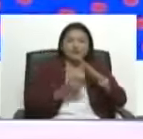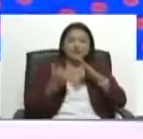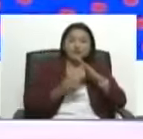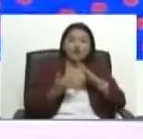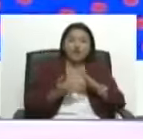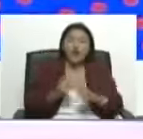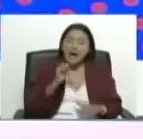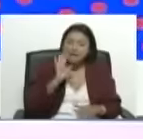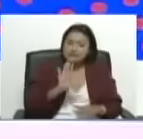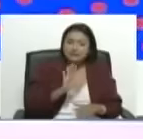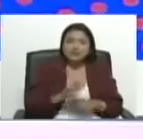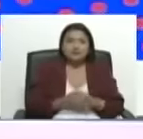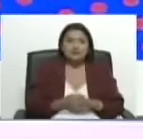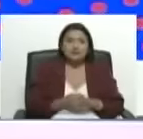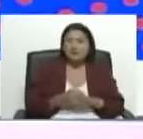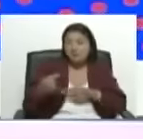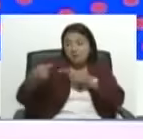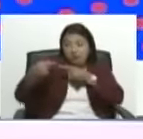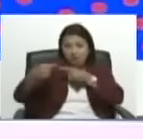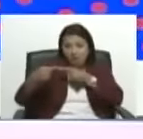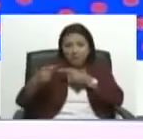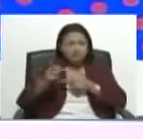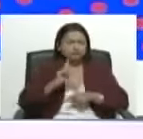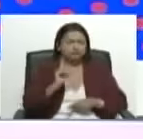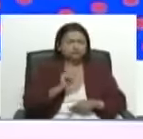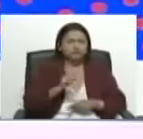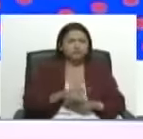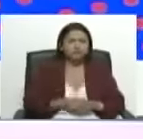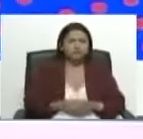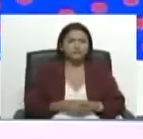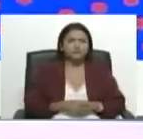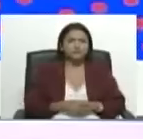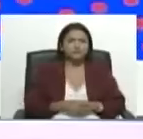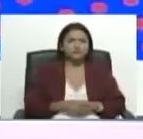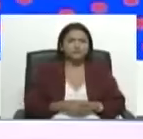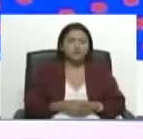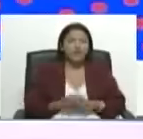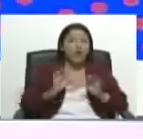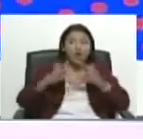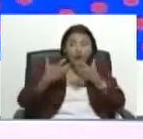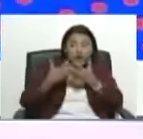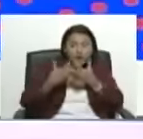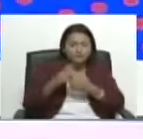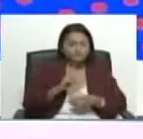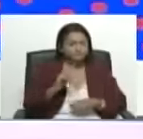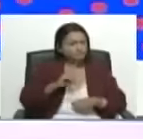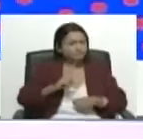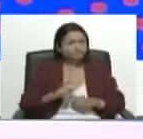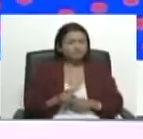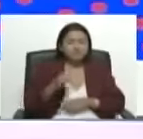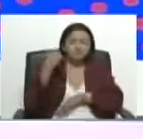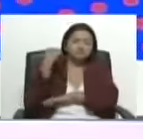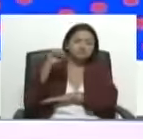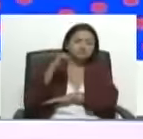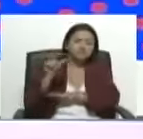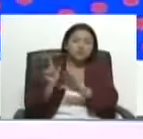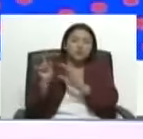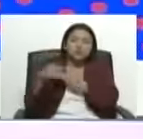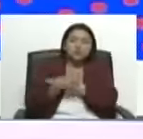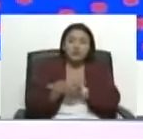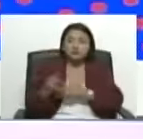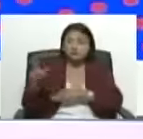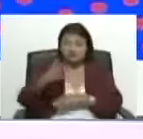defender sin caer en provocaciones y sin escuchar los tambores de la guerra que el presidente Guyana hoy,